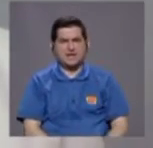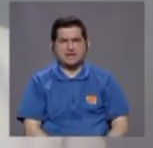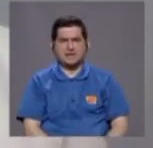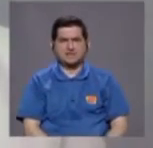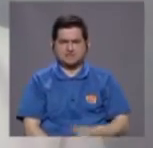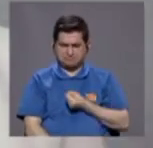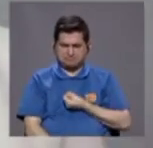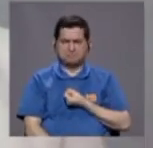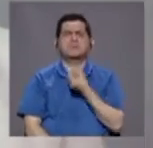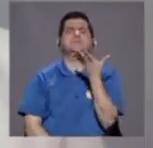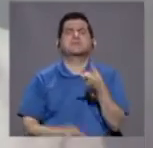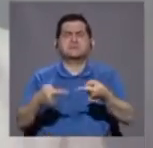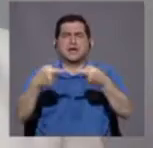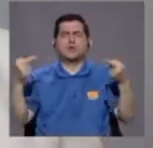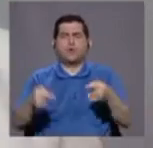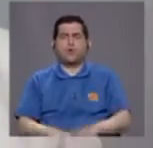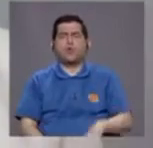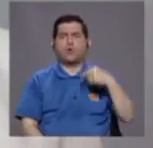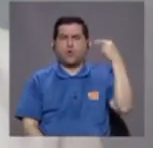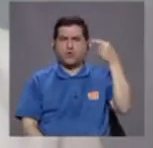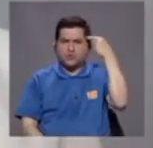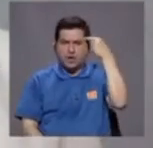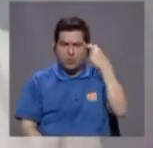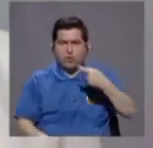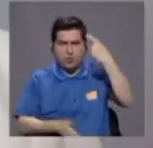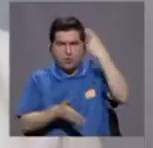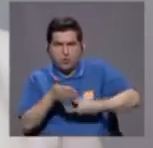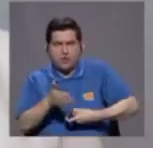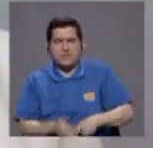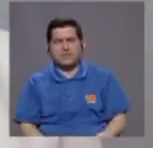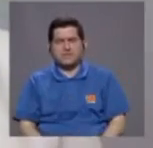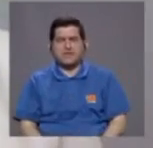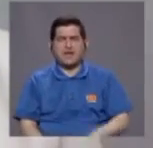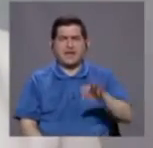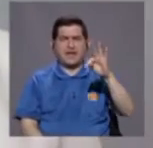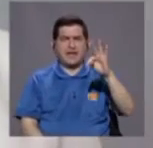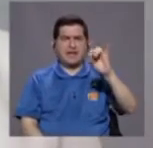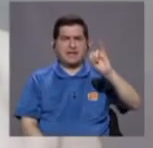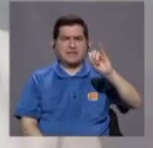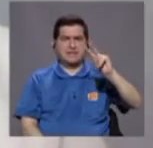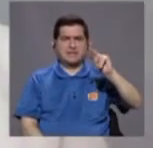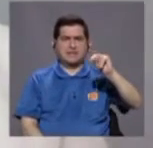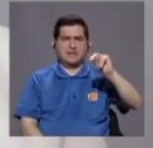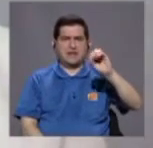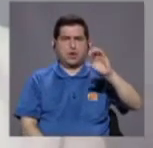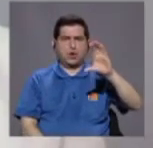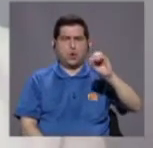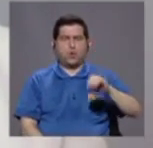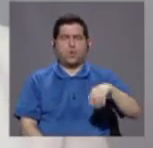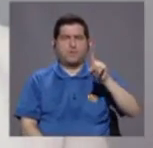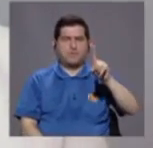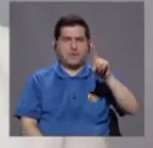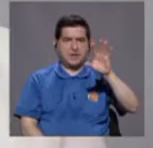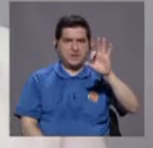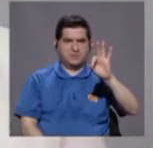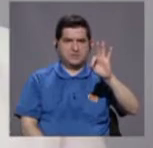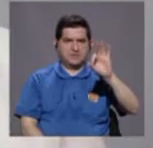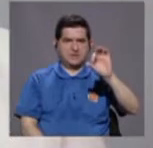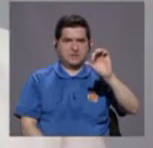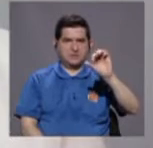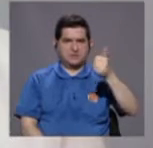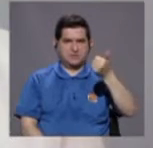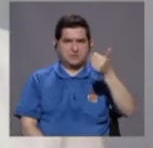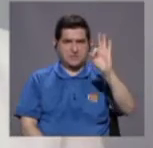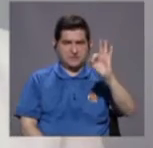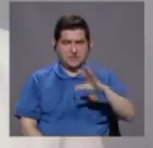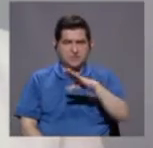manifestaron contra la dictadura de Federico Tinoco en 1919 y llevaron a